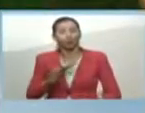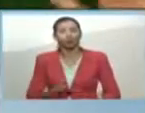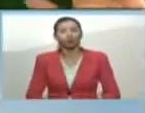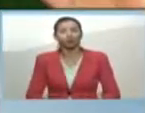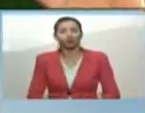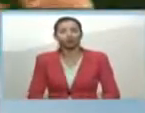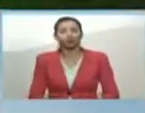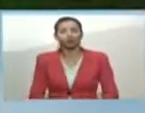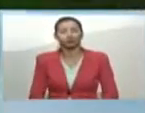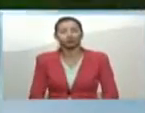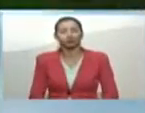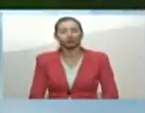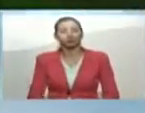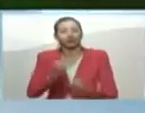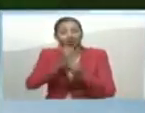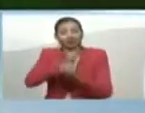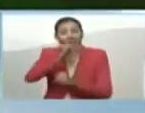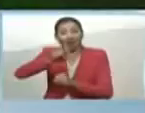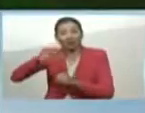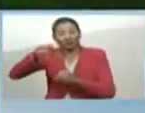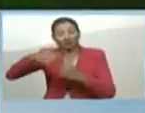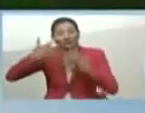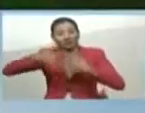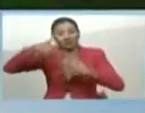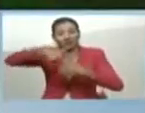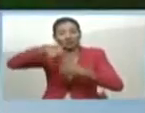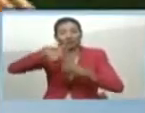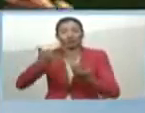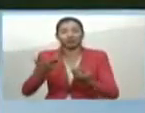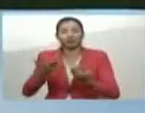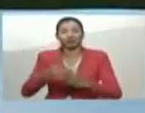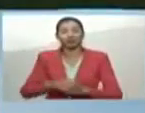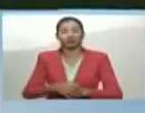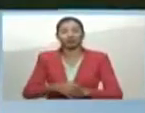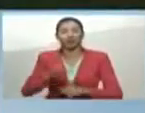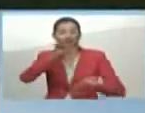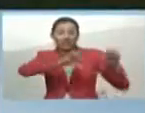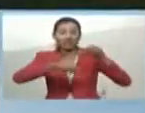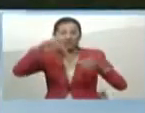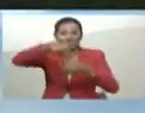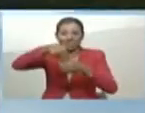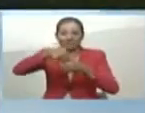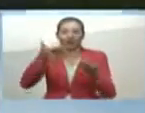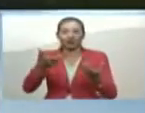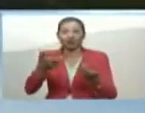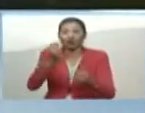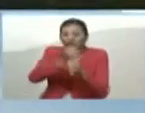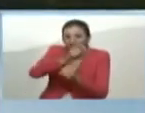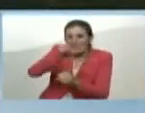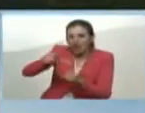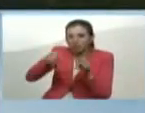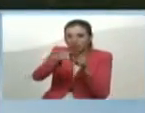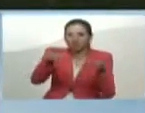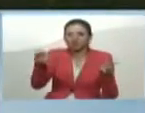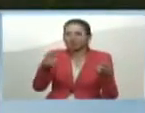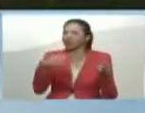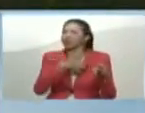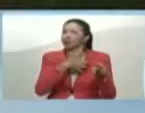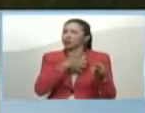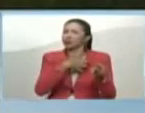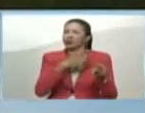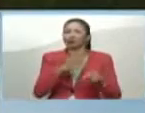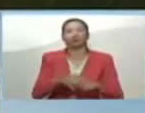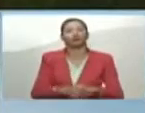trabajadores de la petroquímica, por ejemplo. No pueden los trabajadores de nuestra petroquímica prestar el servicio y